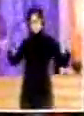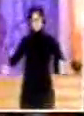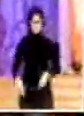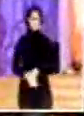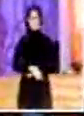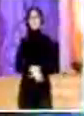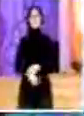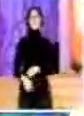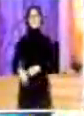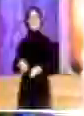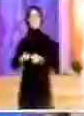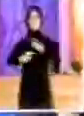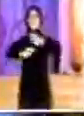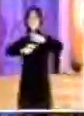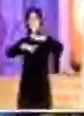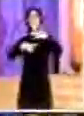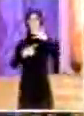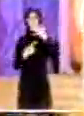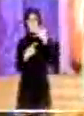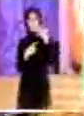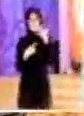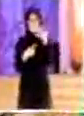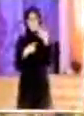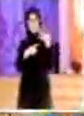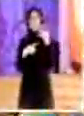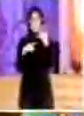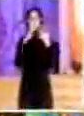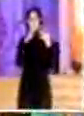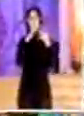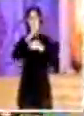igual. En sexto lugar, para nuestros